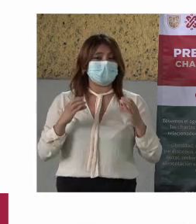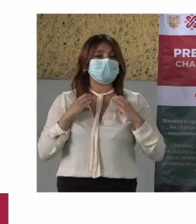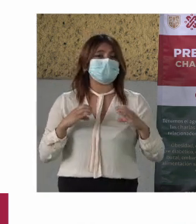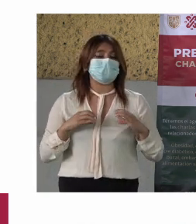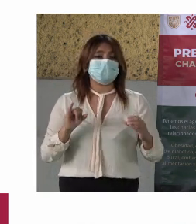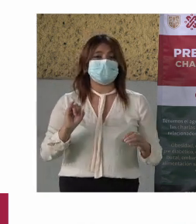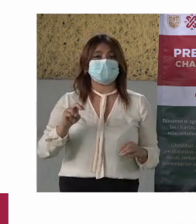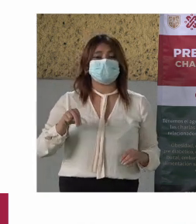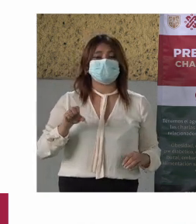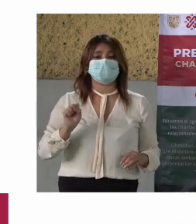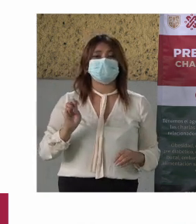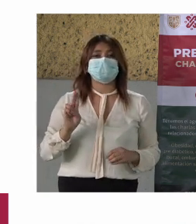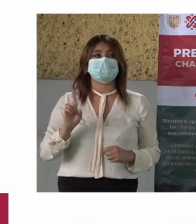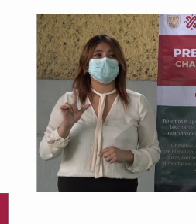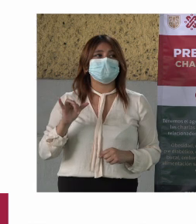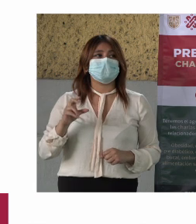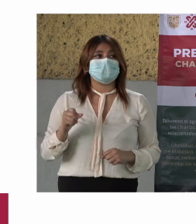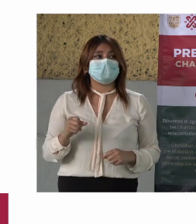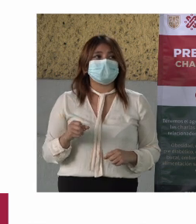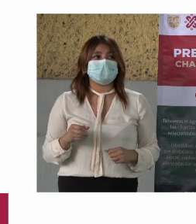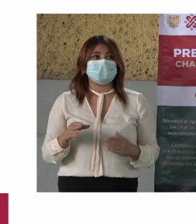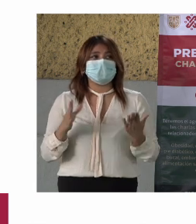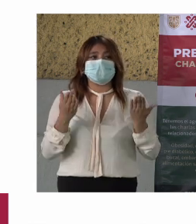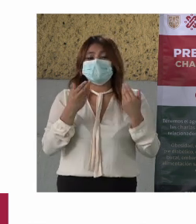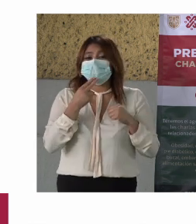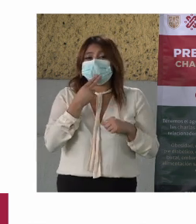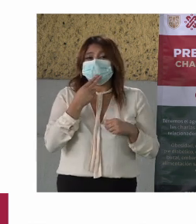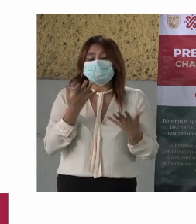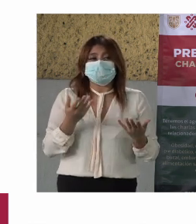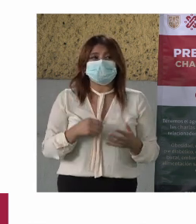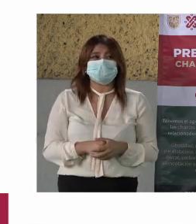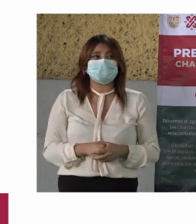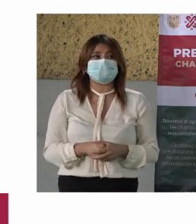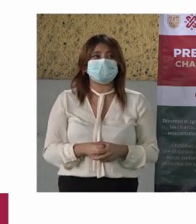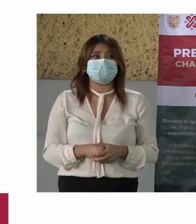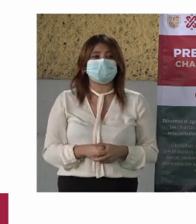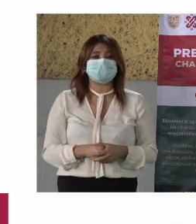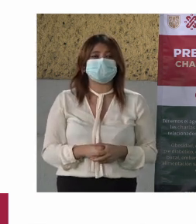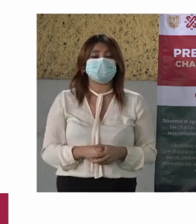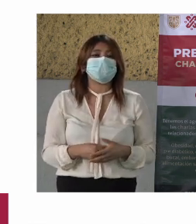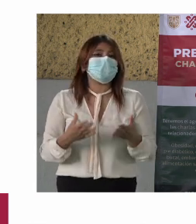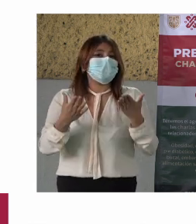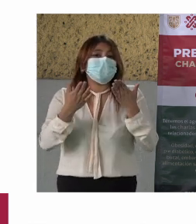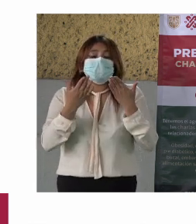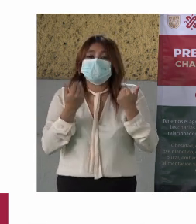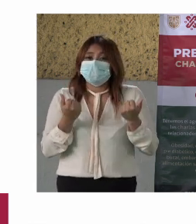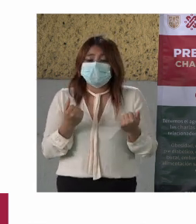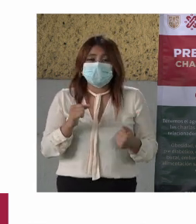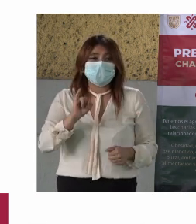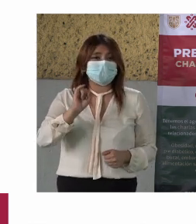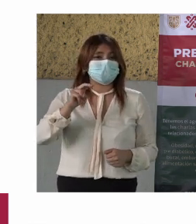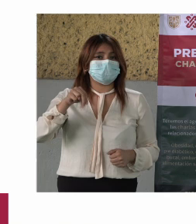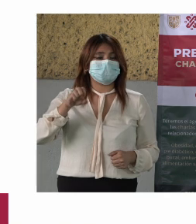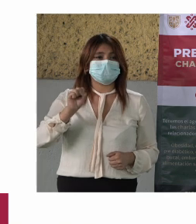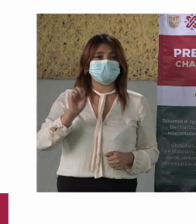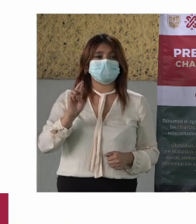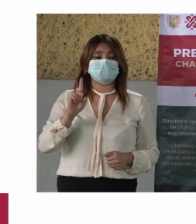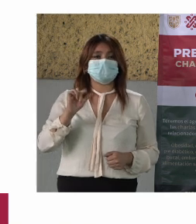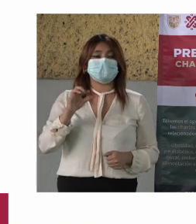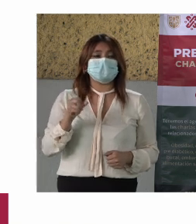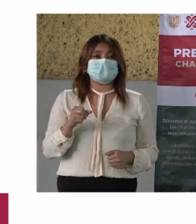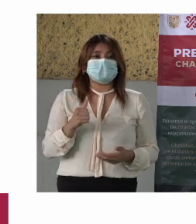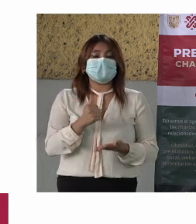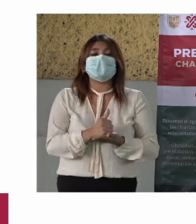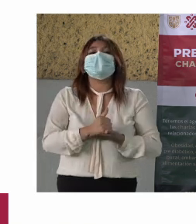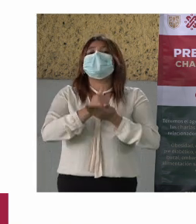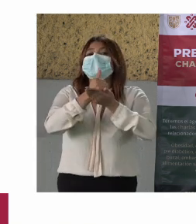funciona correctamente. Entonces, en diabetes tipo 1, pues obviamente si el páncreas no produce insulina, hay que ayudarle al cuerpo y le empezamos el tratamiento